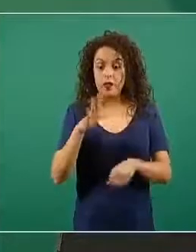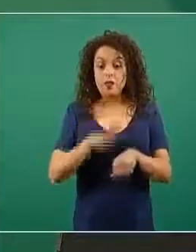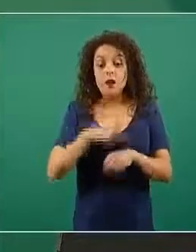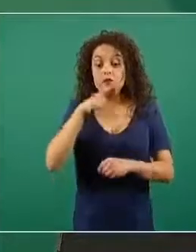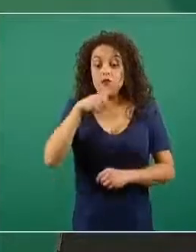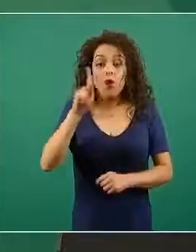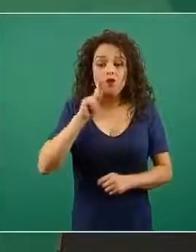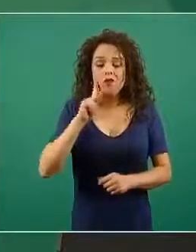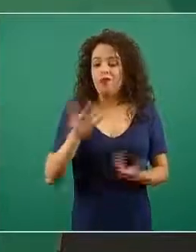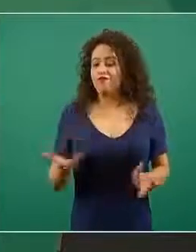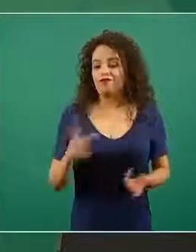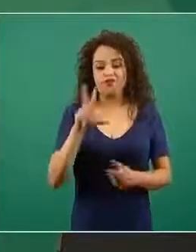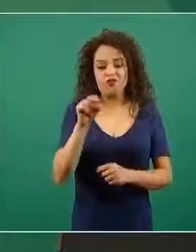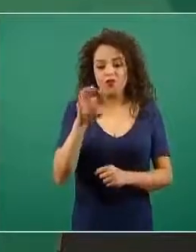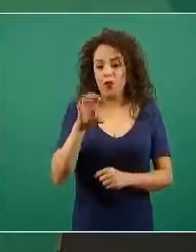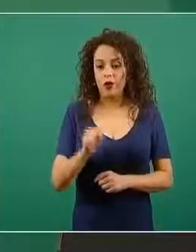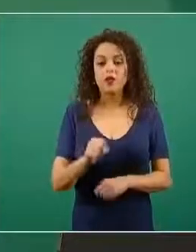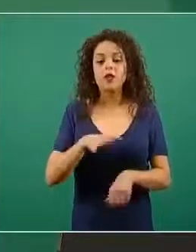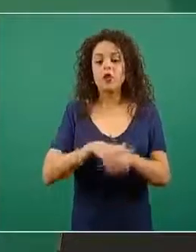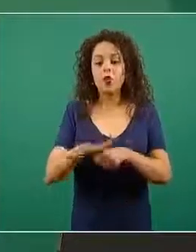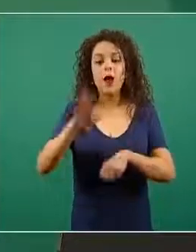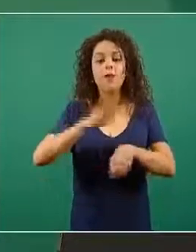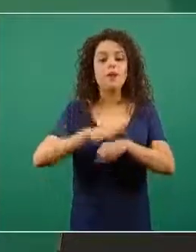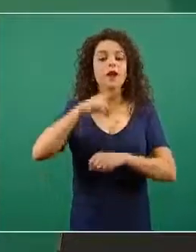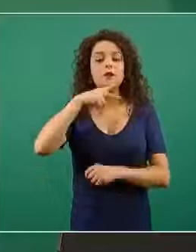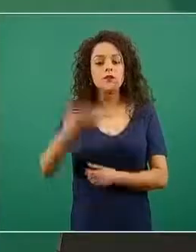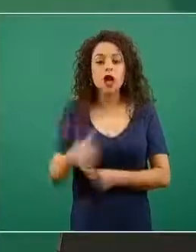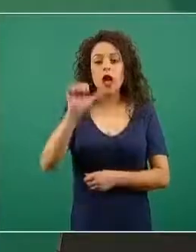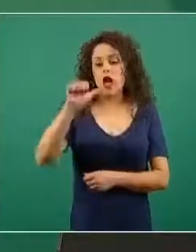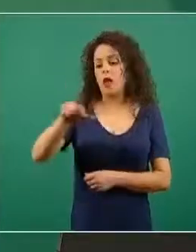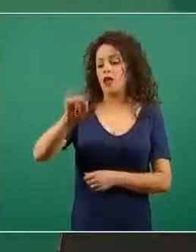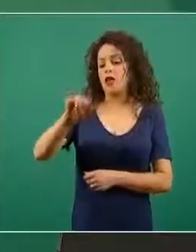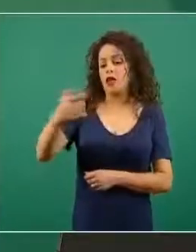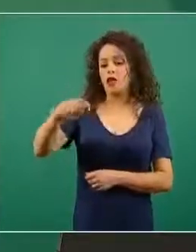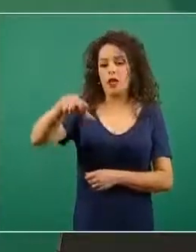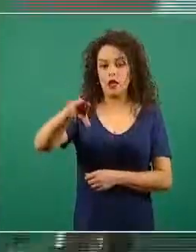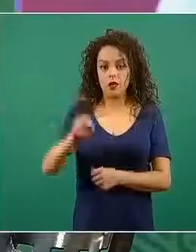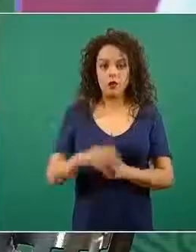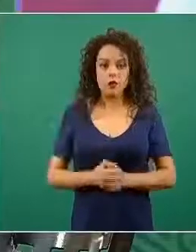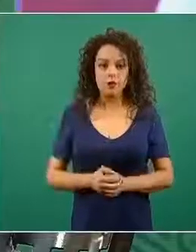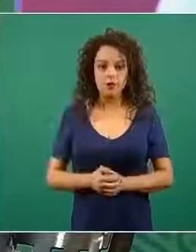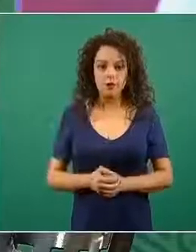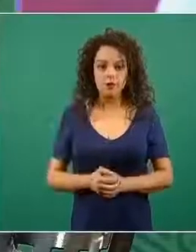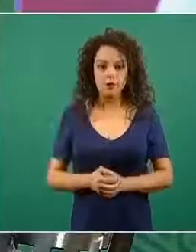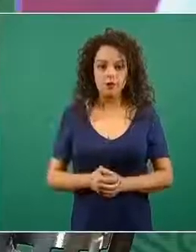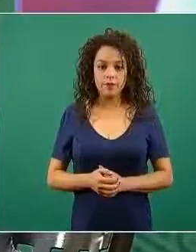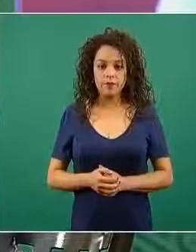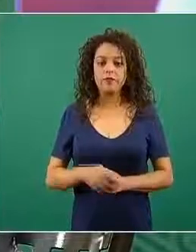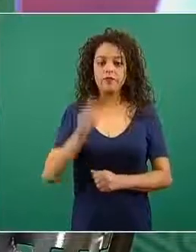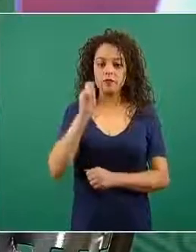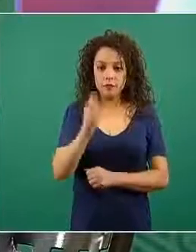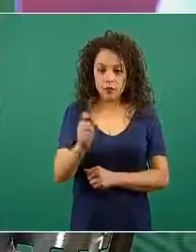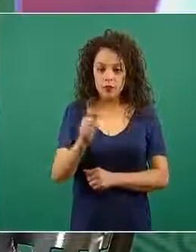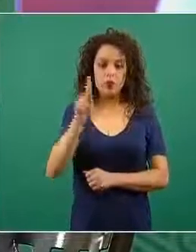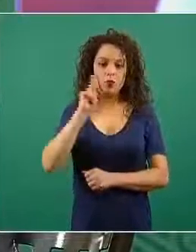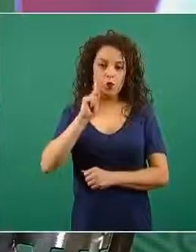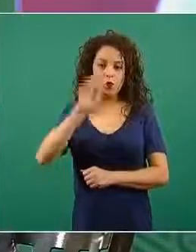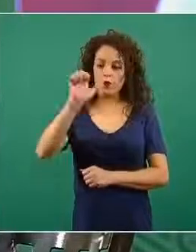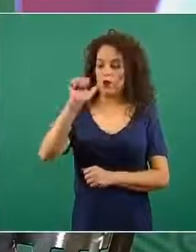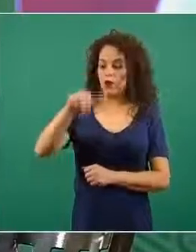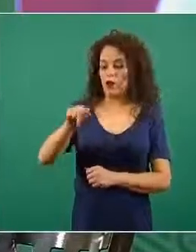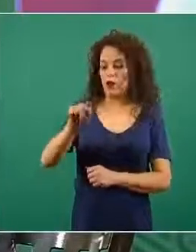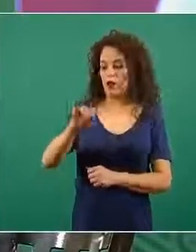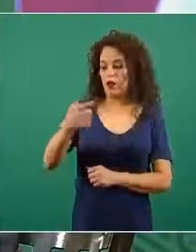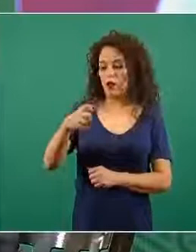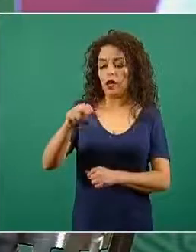prueba, lo mejor es la prueba de antígeno. ¿Sí? Yo opto por decirle la prueba de antígeno porque luego